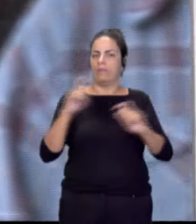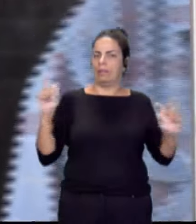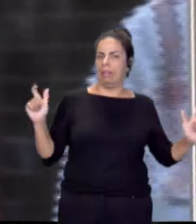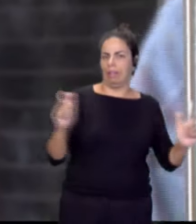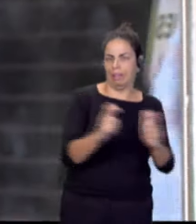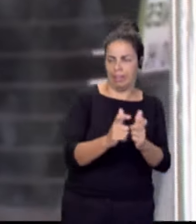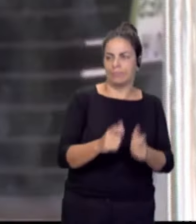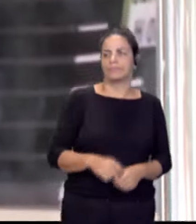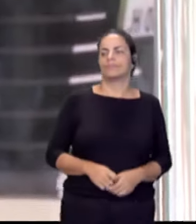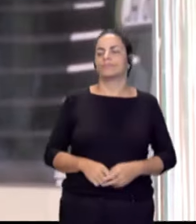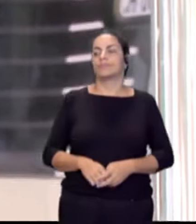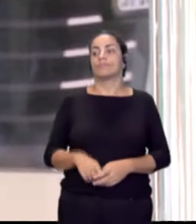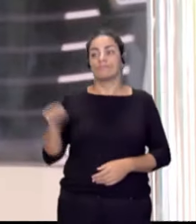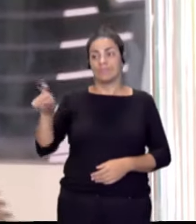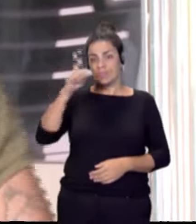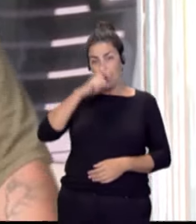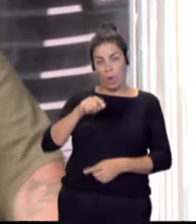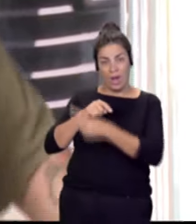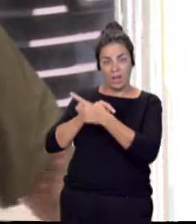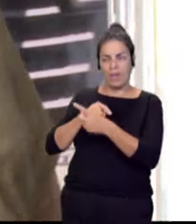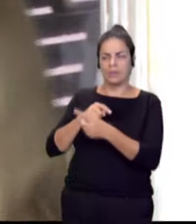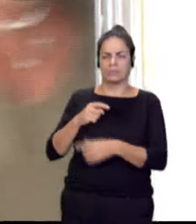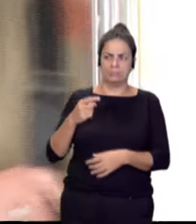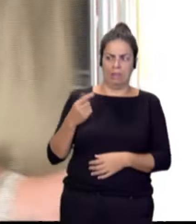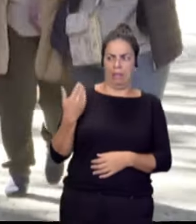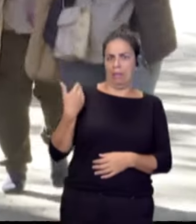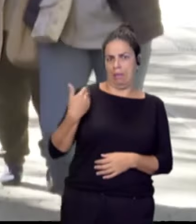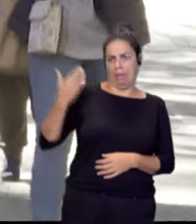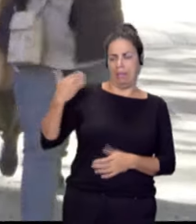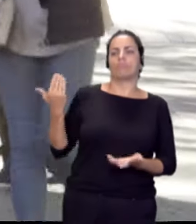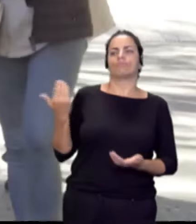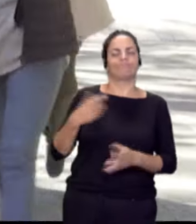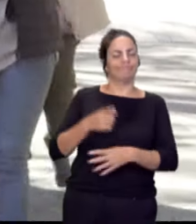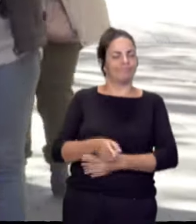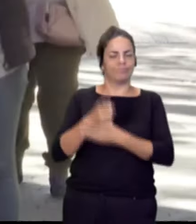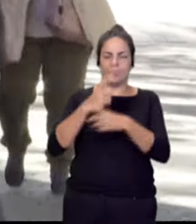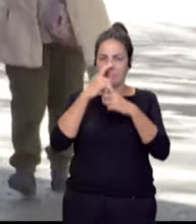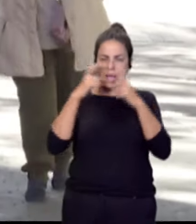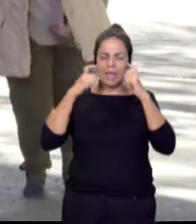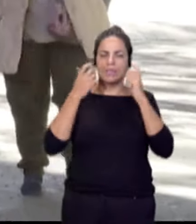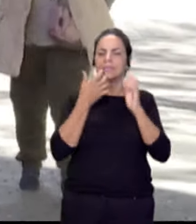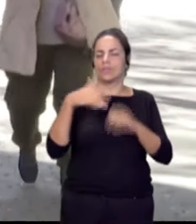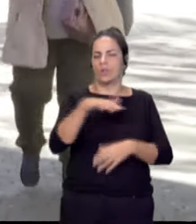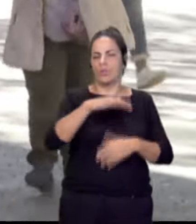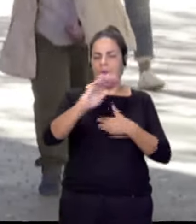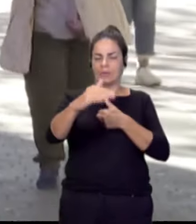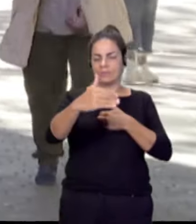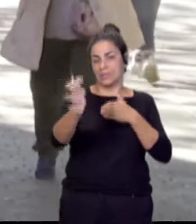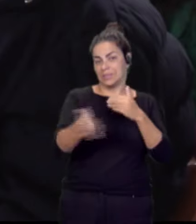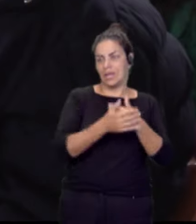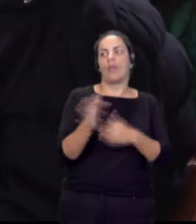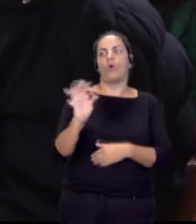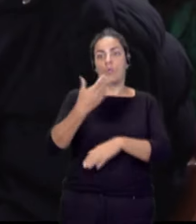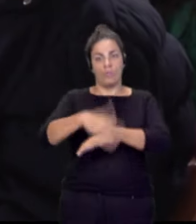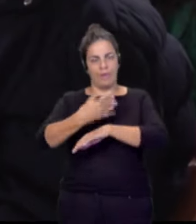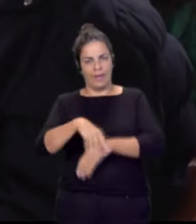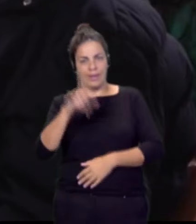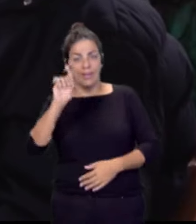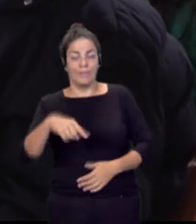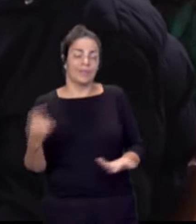¿Recuerdan esta imagen? No hace tanto tiempo teníamos la obligación de usar mascarillas en cualquier espacio cerrado, incluso en la calle. Es una de las secuelas